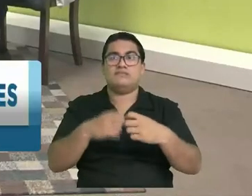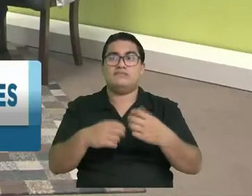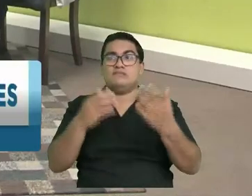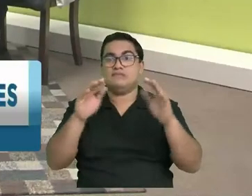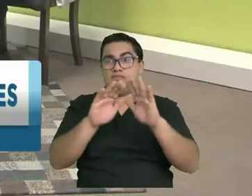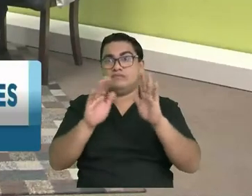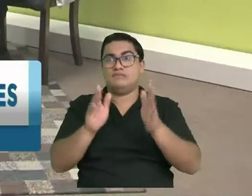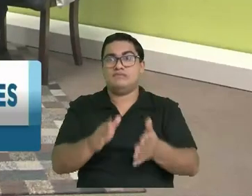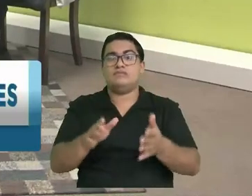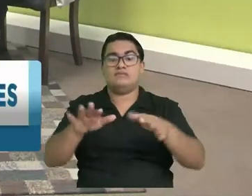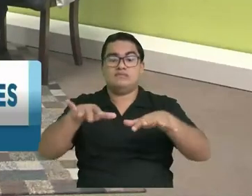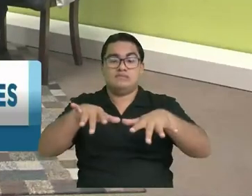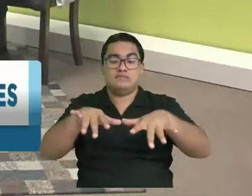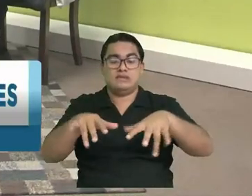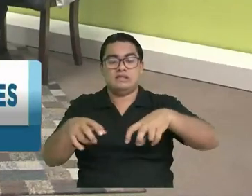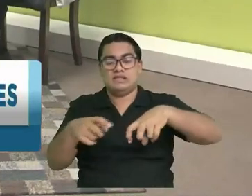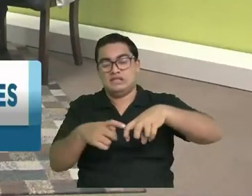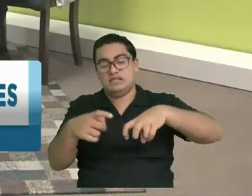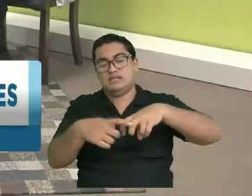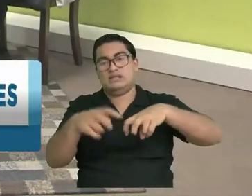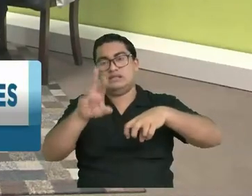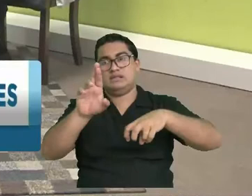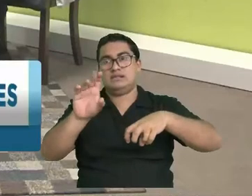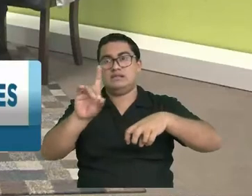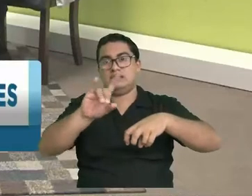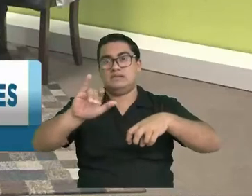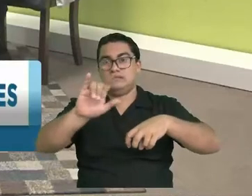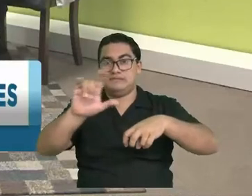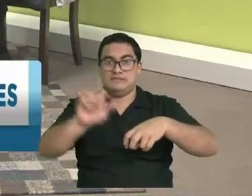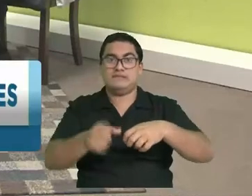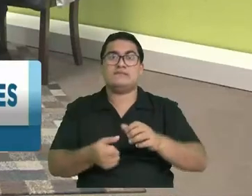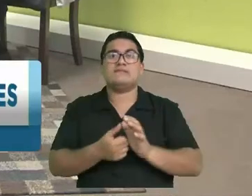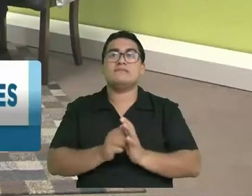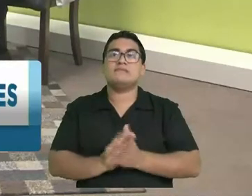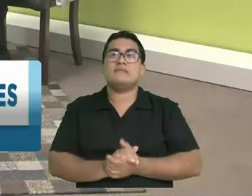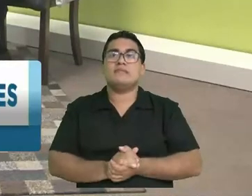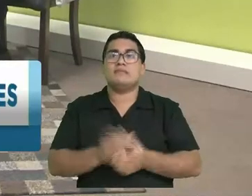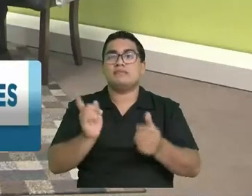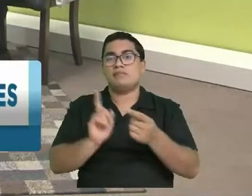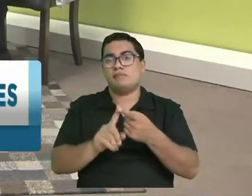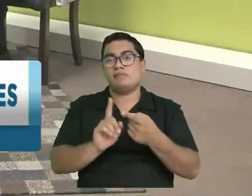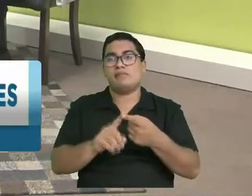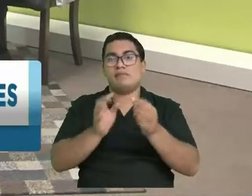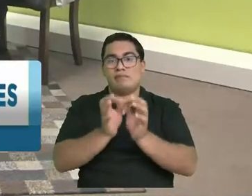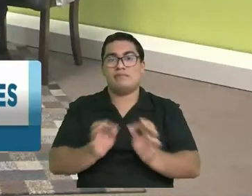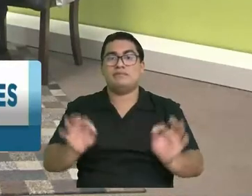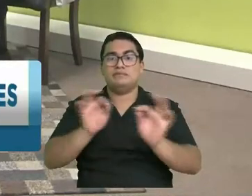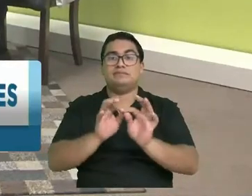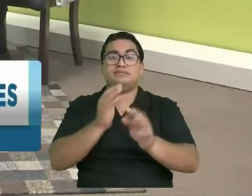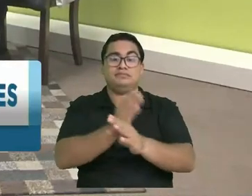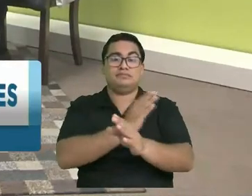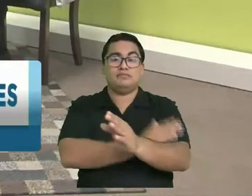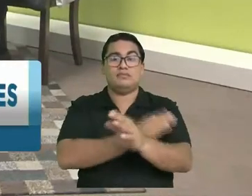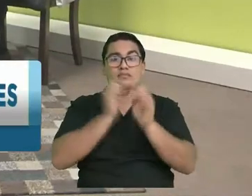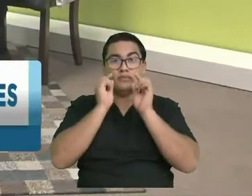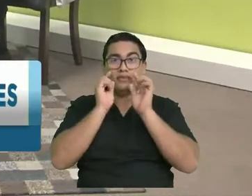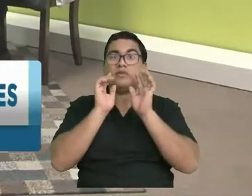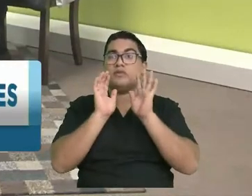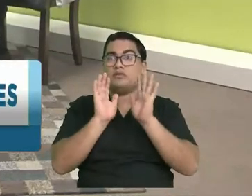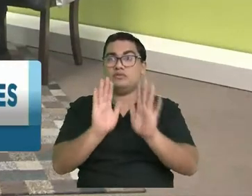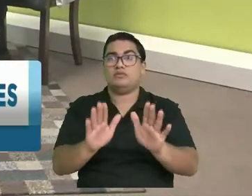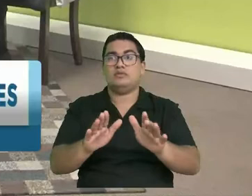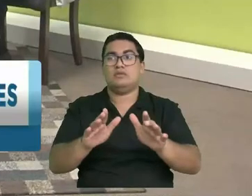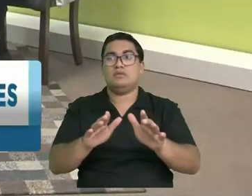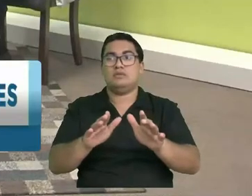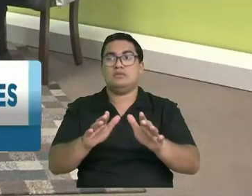nuestras rodillas? Sí. Primero, es importante hablar de prevención. Prevenir, obviamente, dejarlo. Es lo